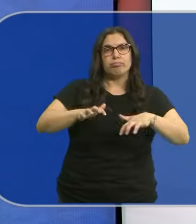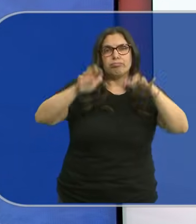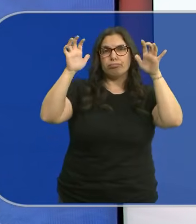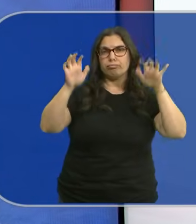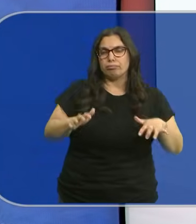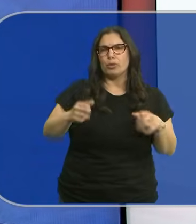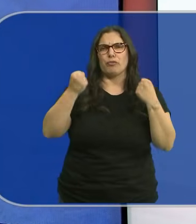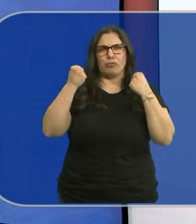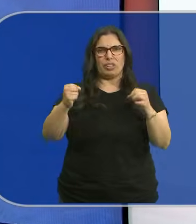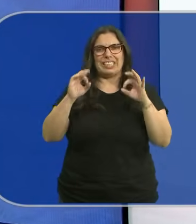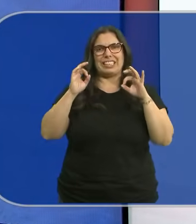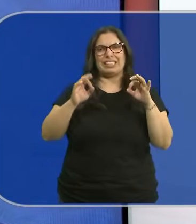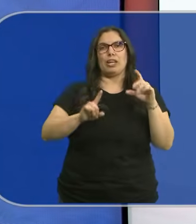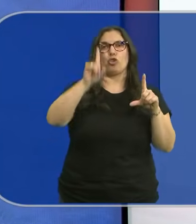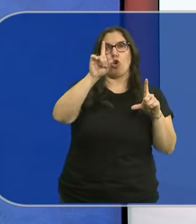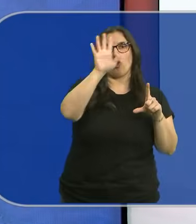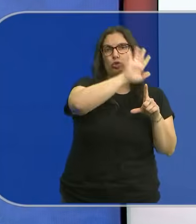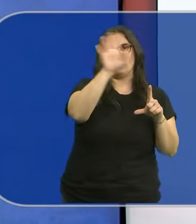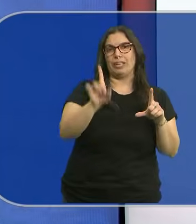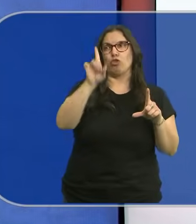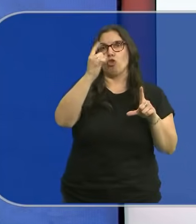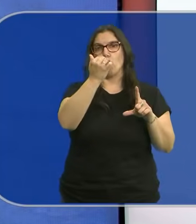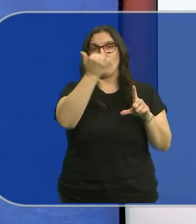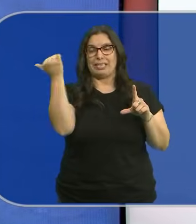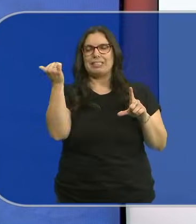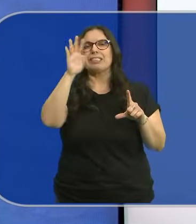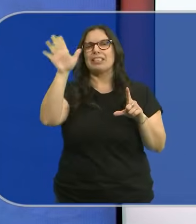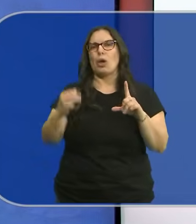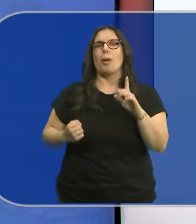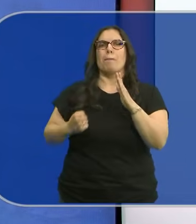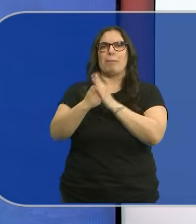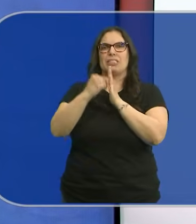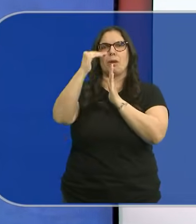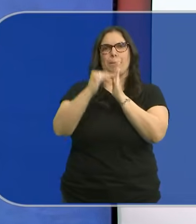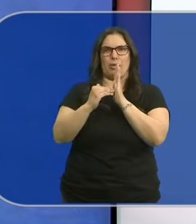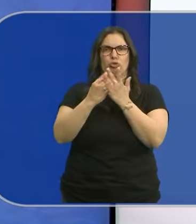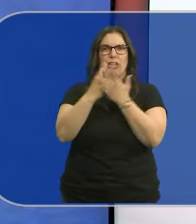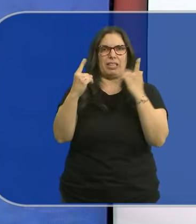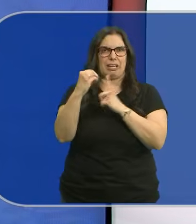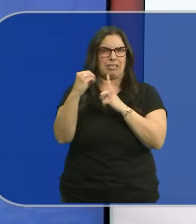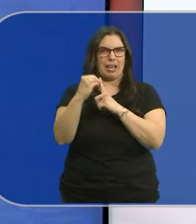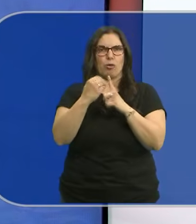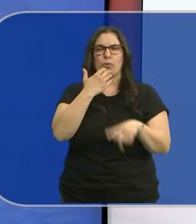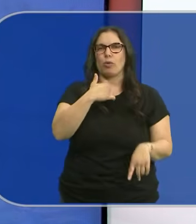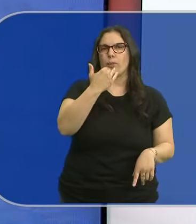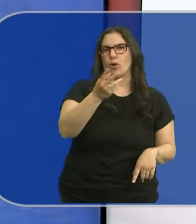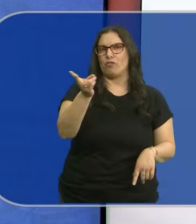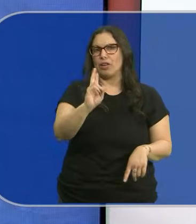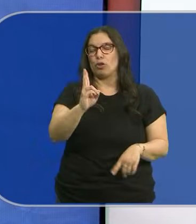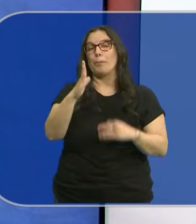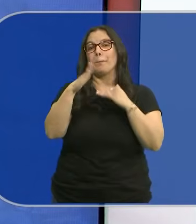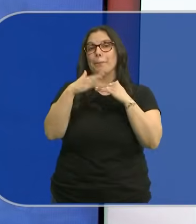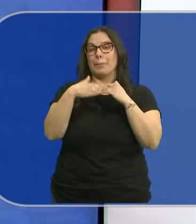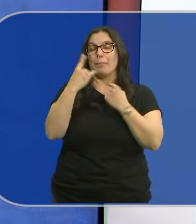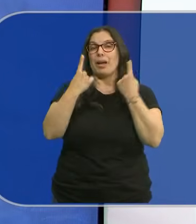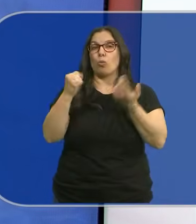nuevo serán más intensas en zonas del norte y del noreste, máximas todavía más cortas, bajan hasta los 16 grados en Zamora o en Valladolid, y las